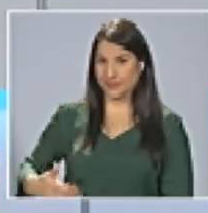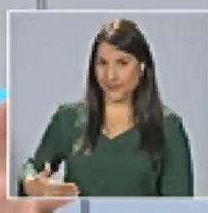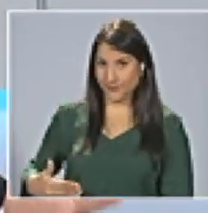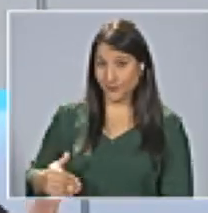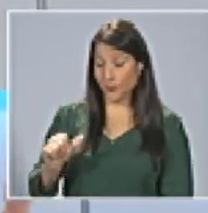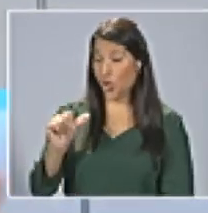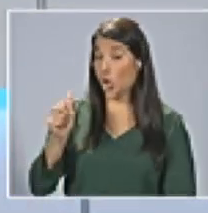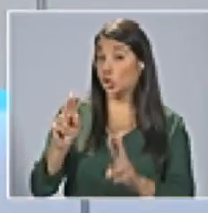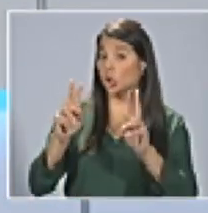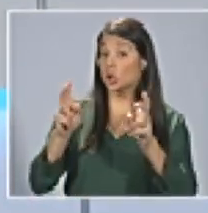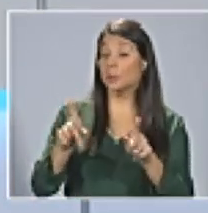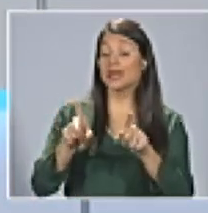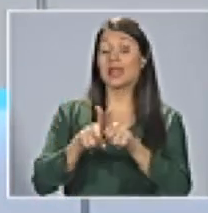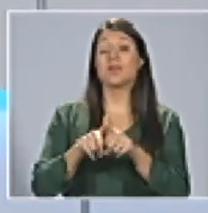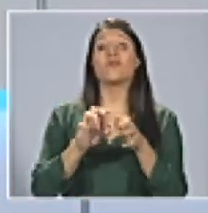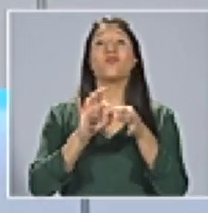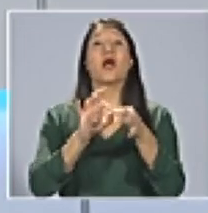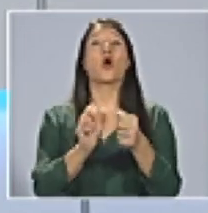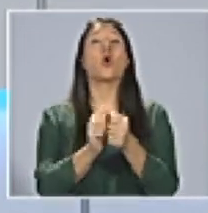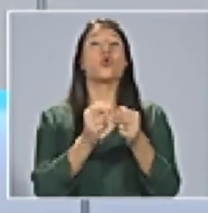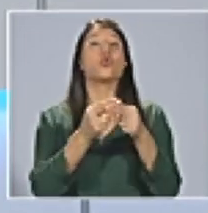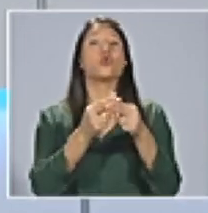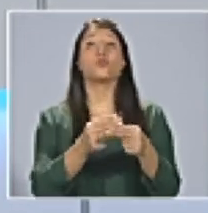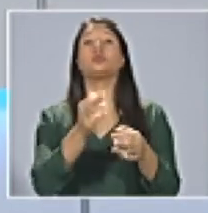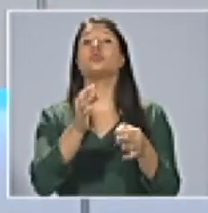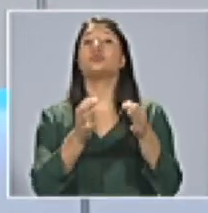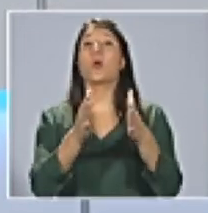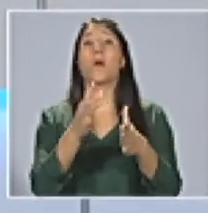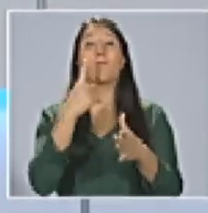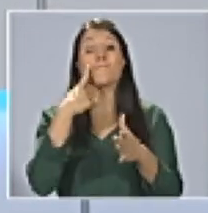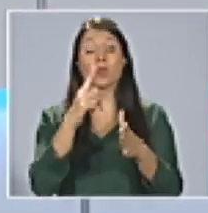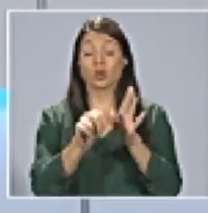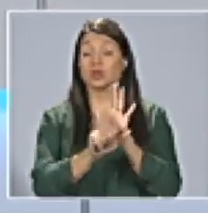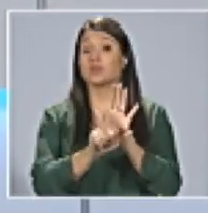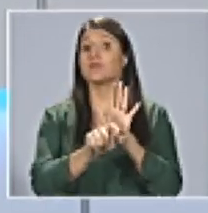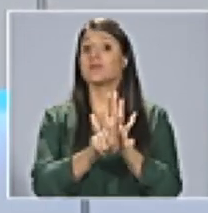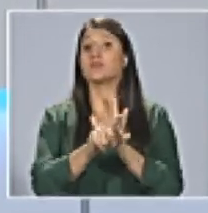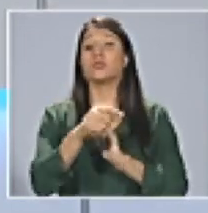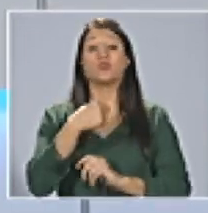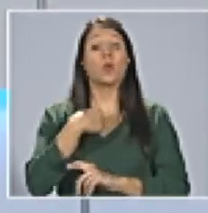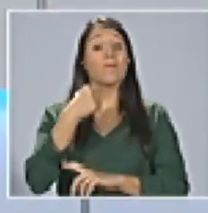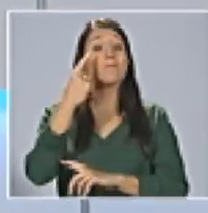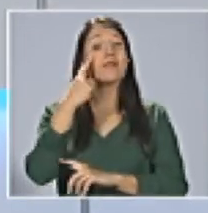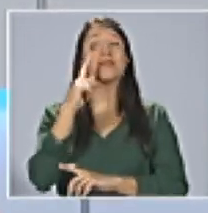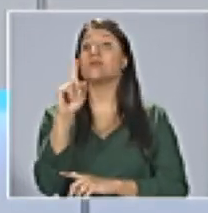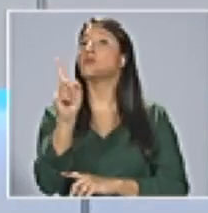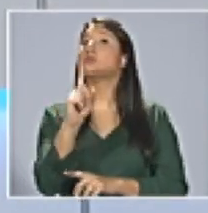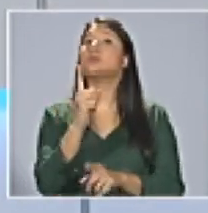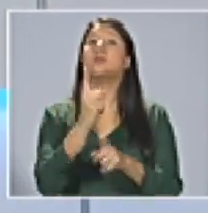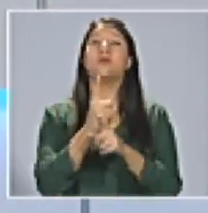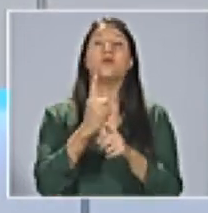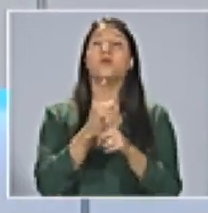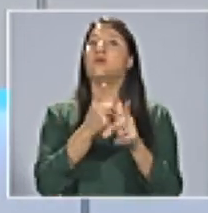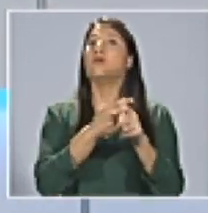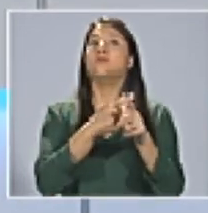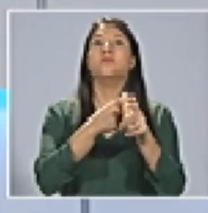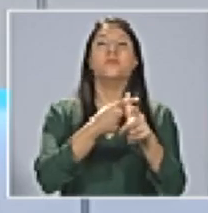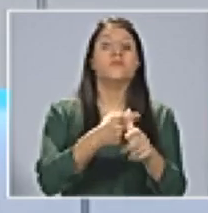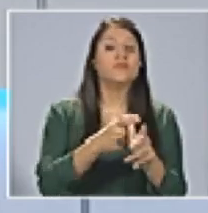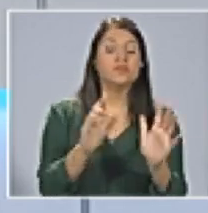el otro tema que tiene que ver con el nombramiento de magistrados por parte de la Asamblea Legislativa. Yo creo que no es conveniente correr ni